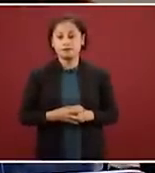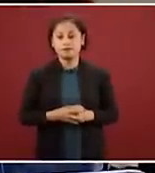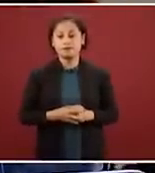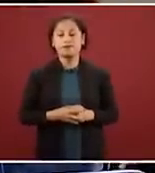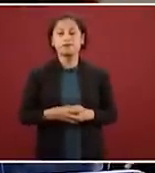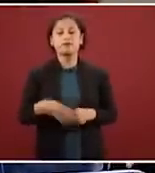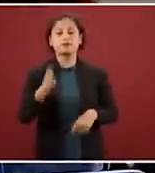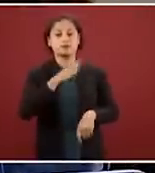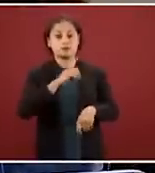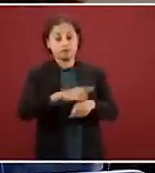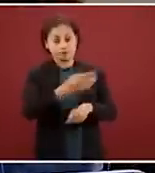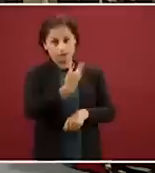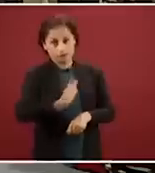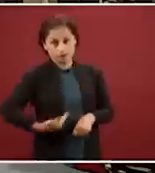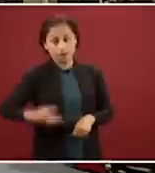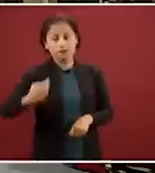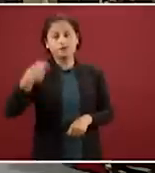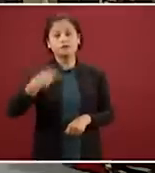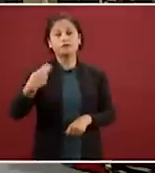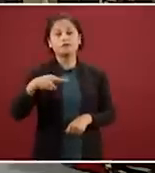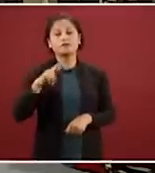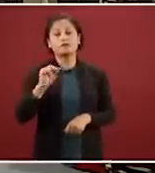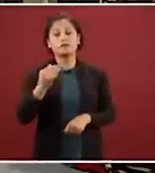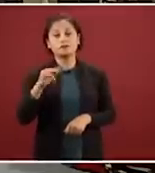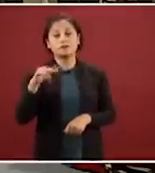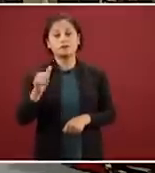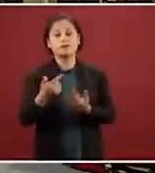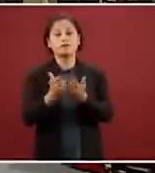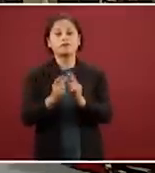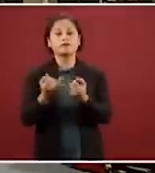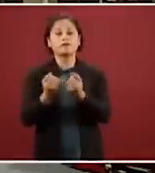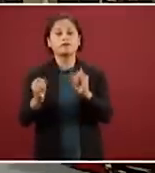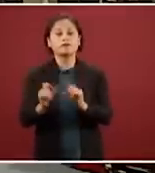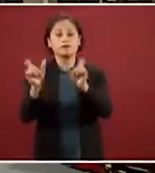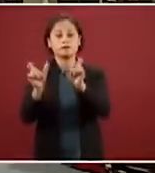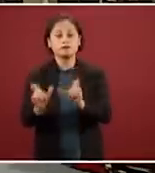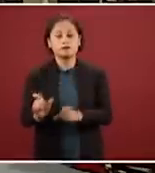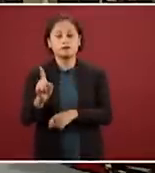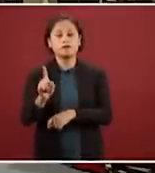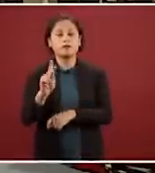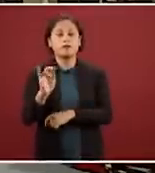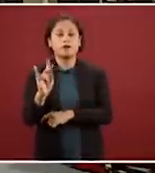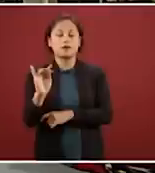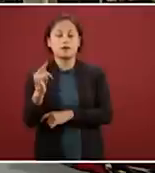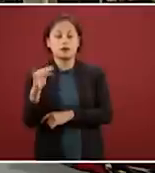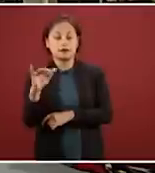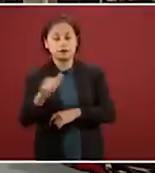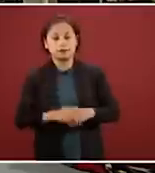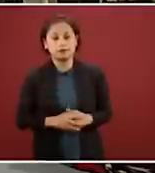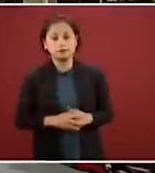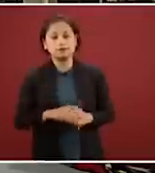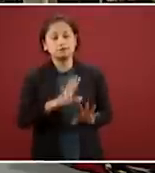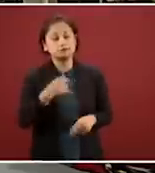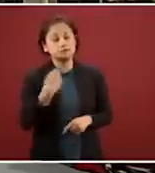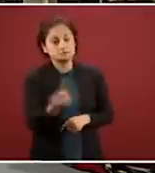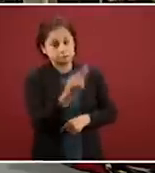Buenos días, presidente. Gracias, Reinaide Ramírez, reportera independiente para Pie de Página. Dos preguntas a propósito de que usted